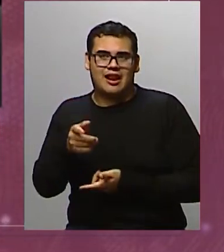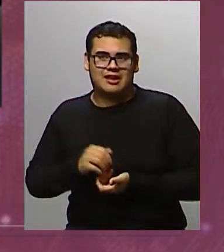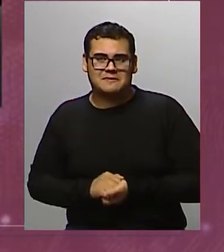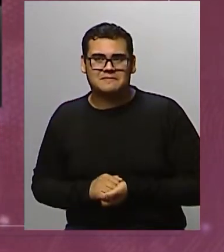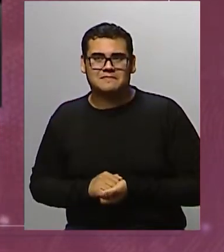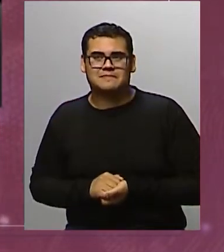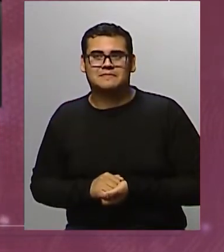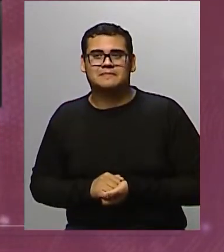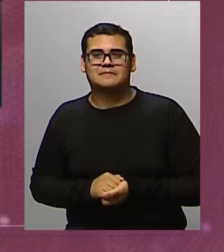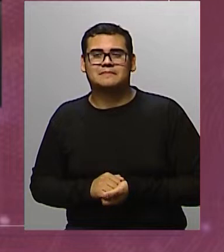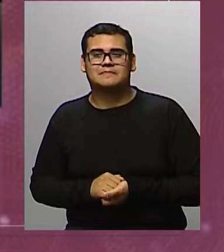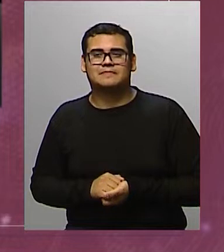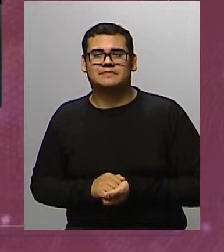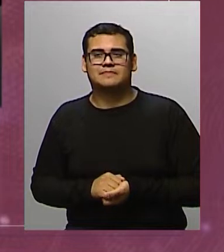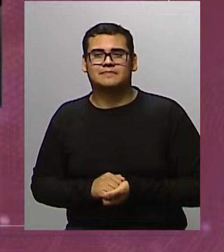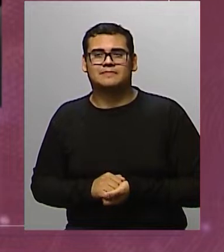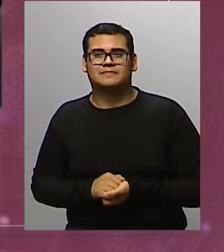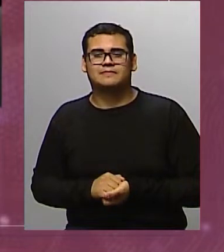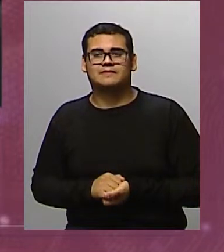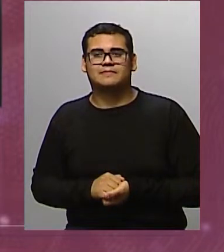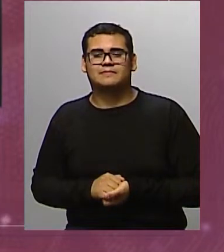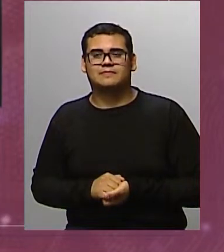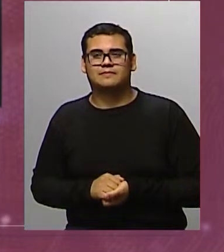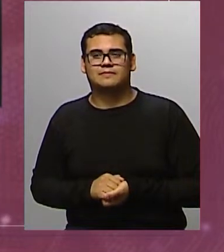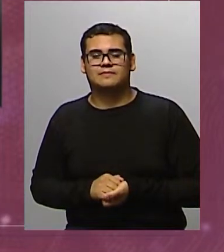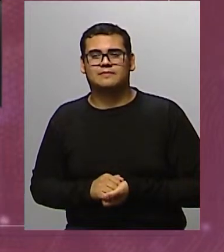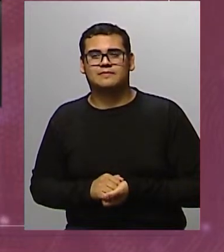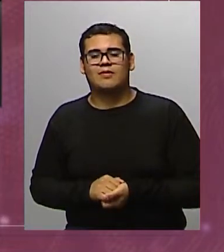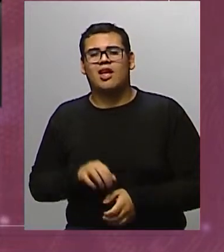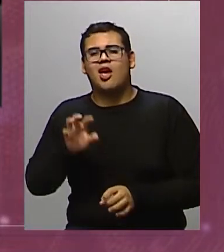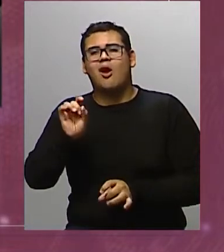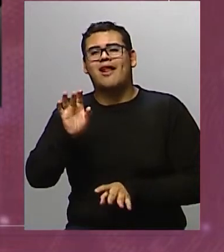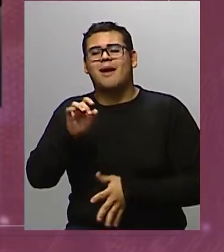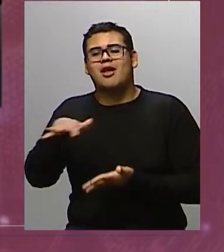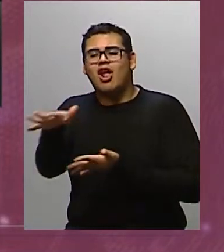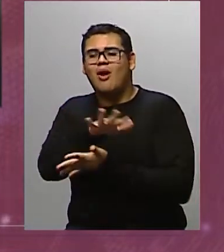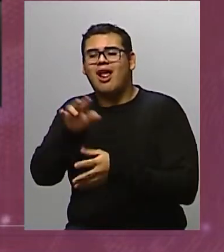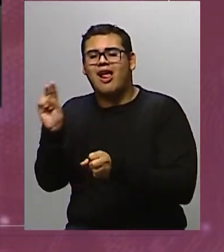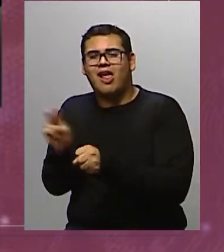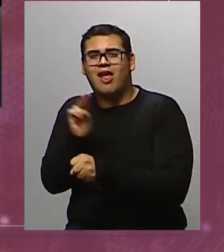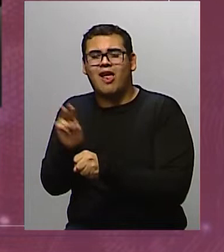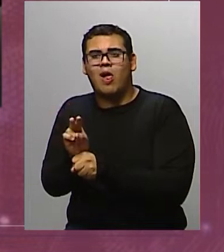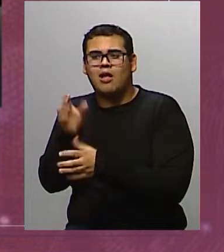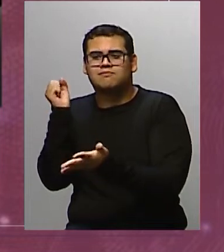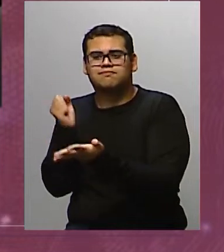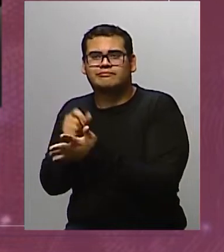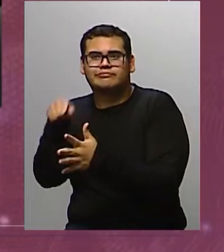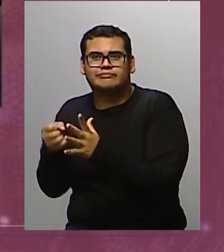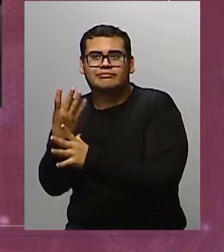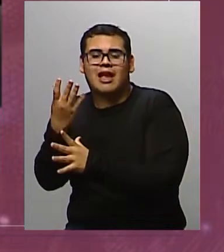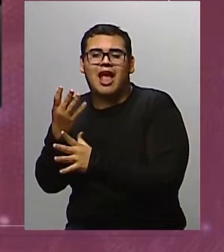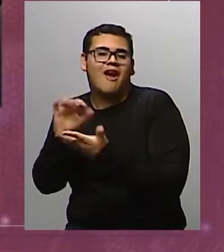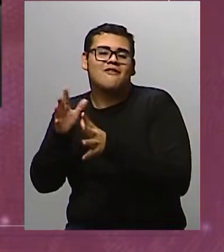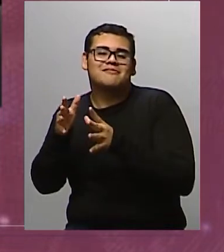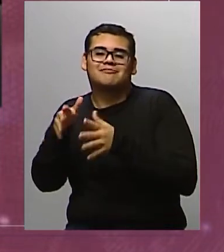y no por el hecho de que sea un área protegida y declarada protegida ya está salvado el